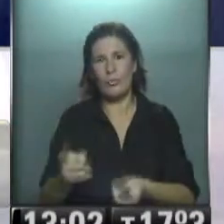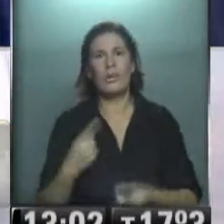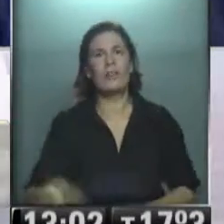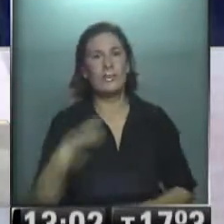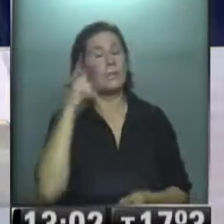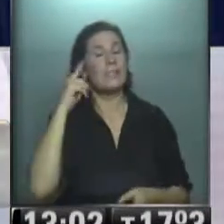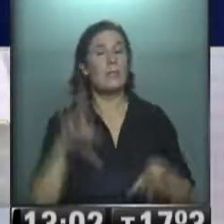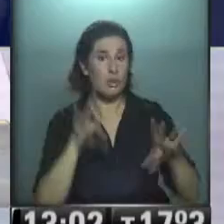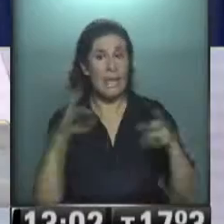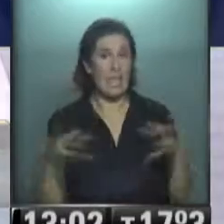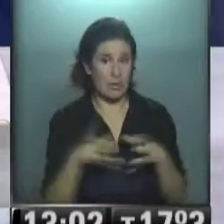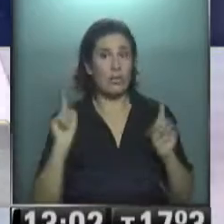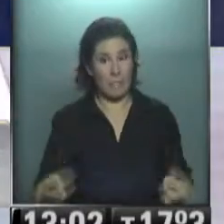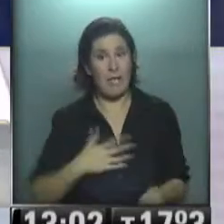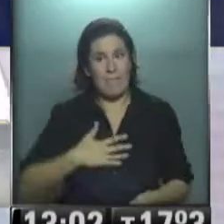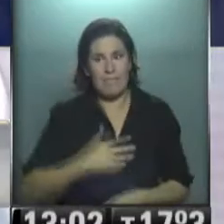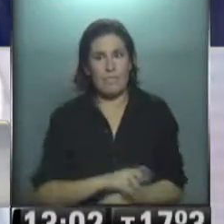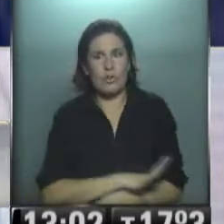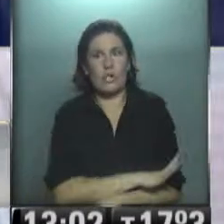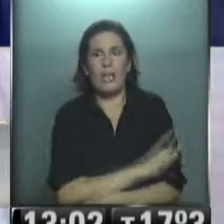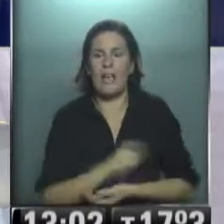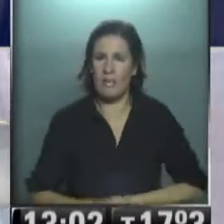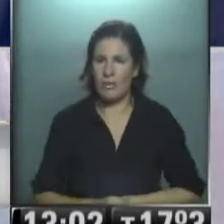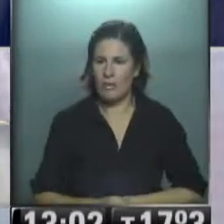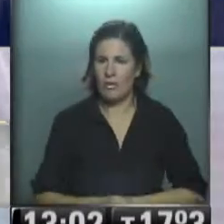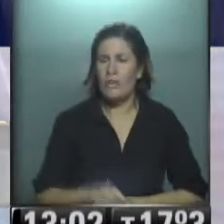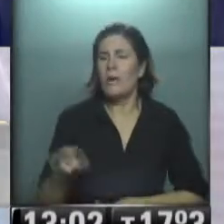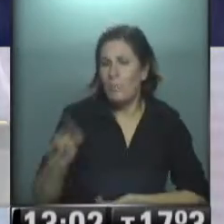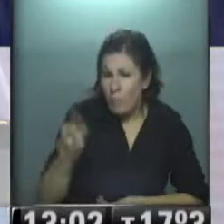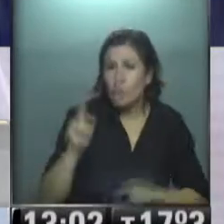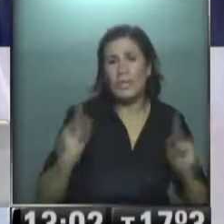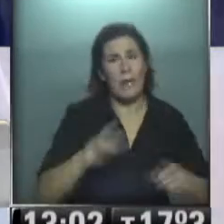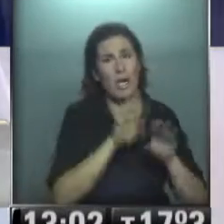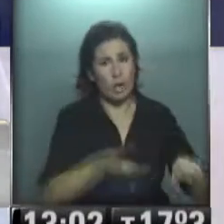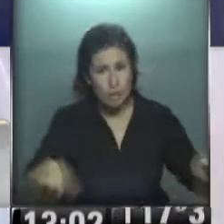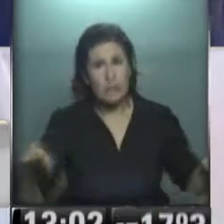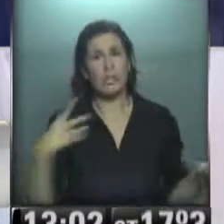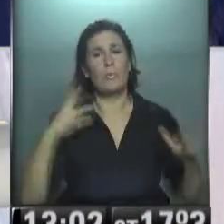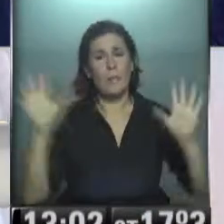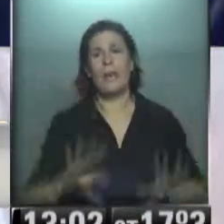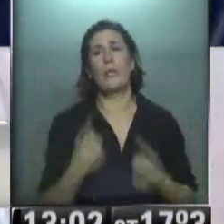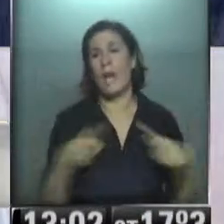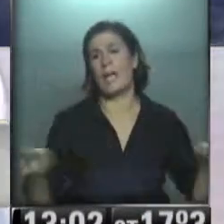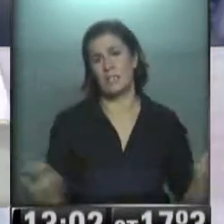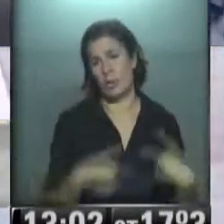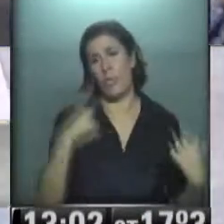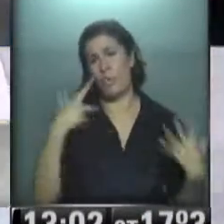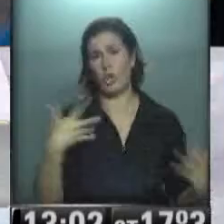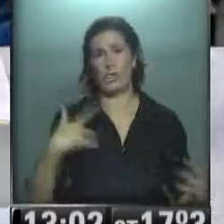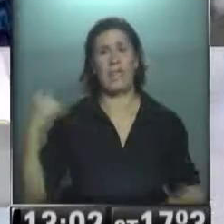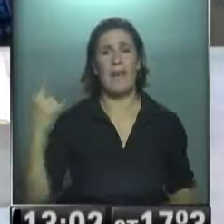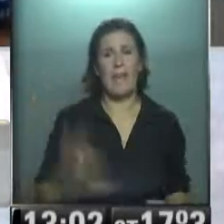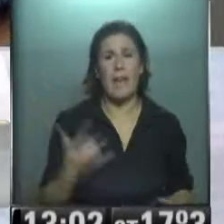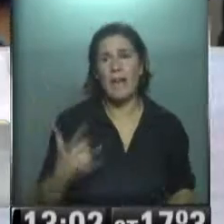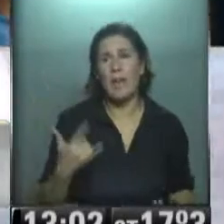se retiraron, ¿no? Bueno, hiciste una versión realmente muy preciosa, hicieron vos y los chicos, de un tema, bueno, un clásico de nuestro rock como de Luis